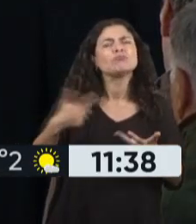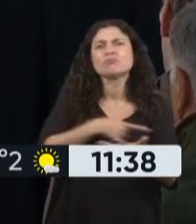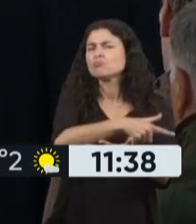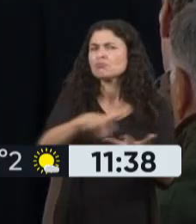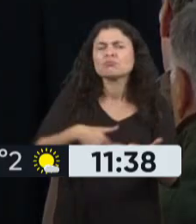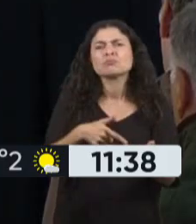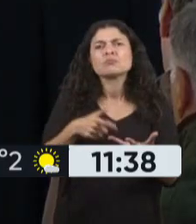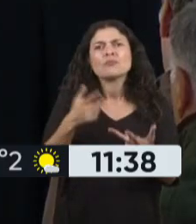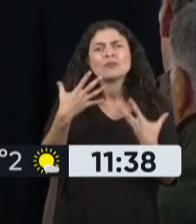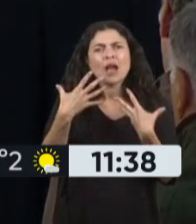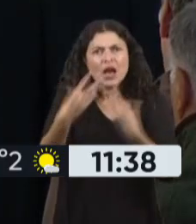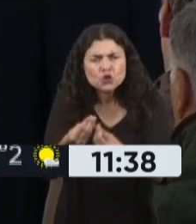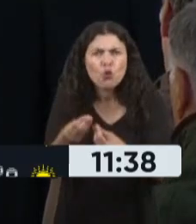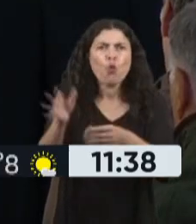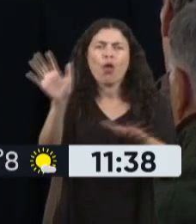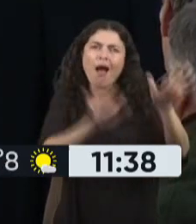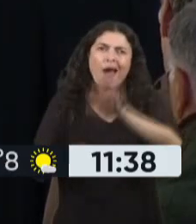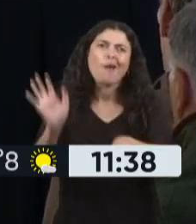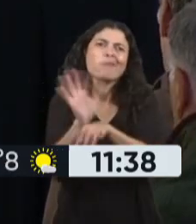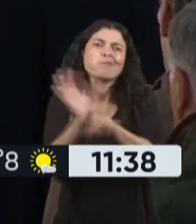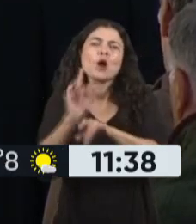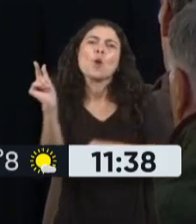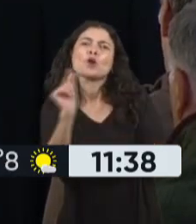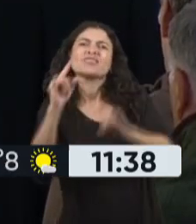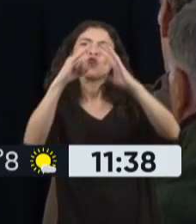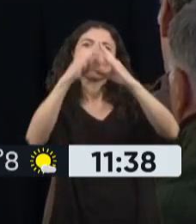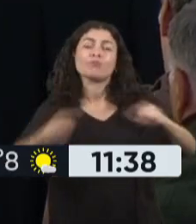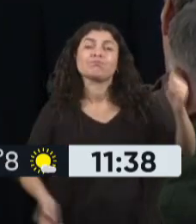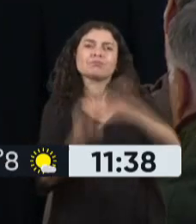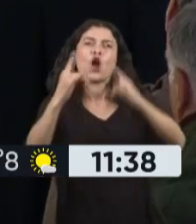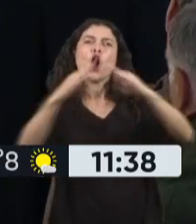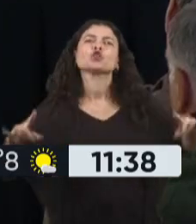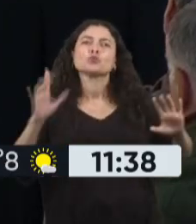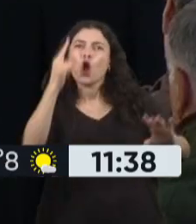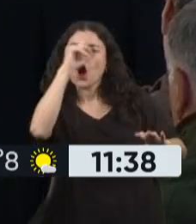básicamente hasta colaboró armando un hospital, como un hospital de campaña.